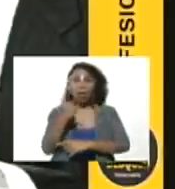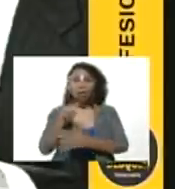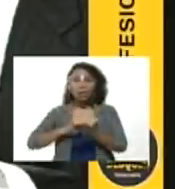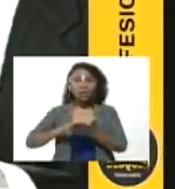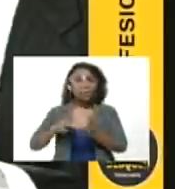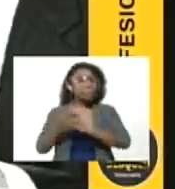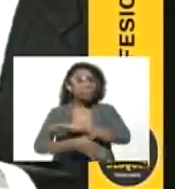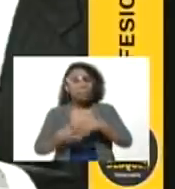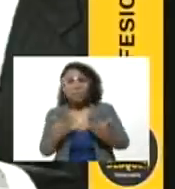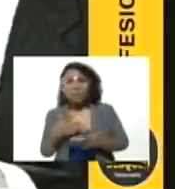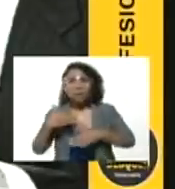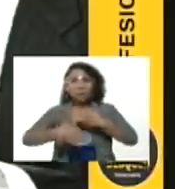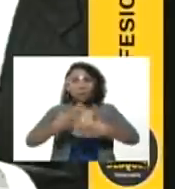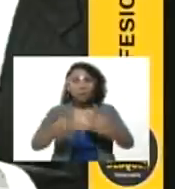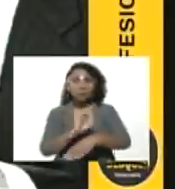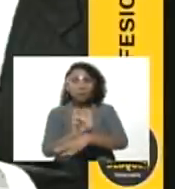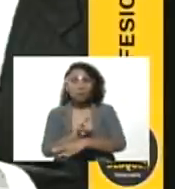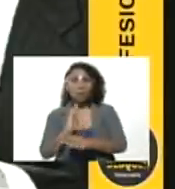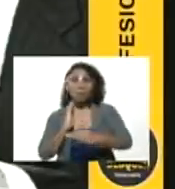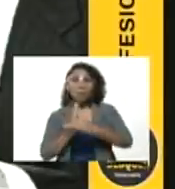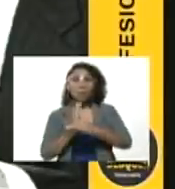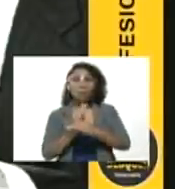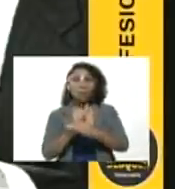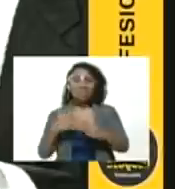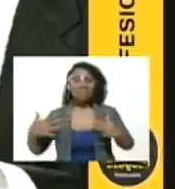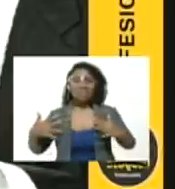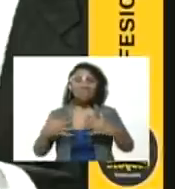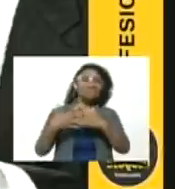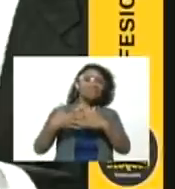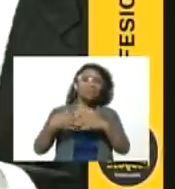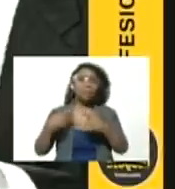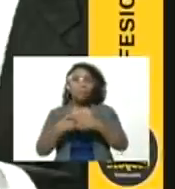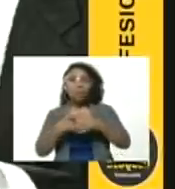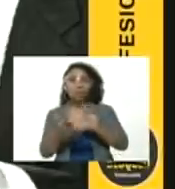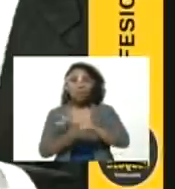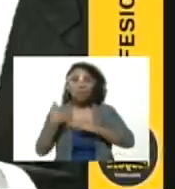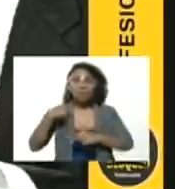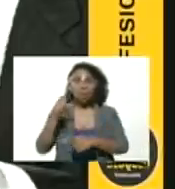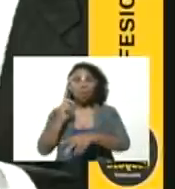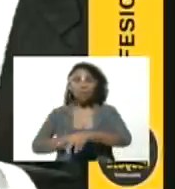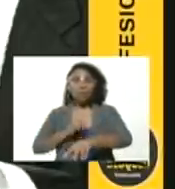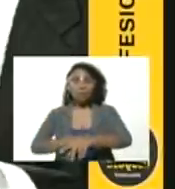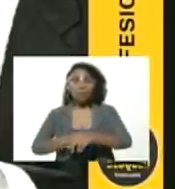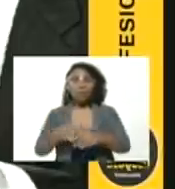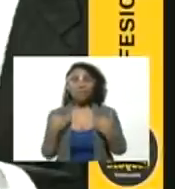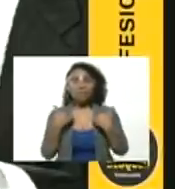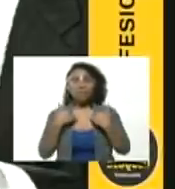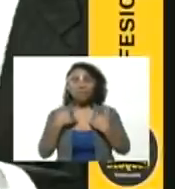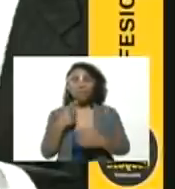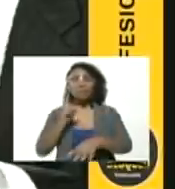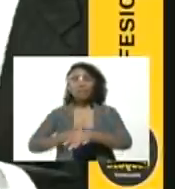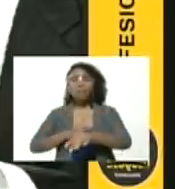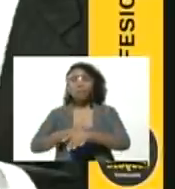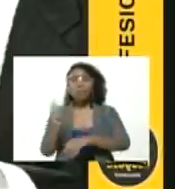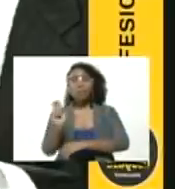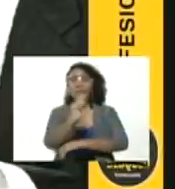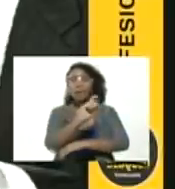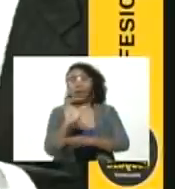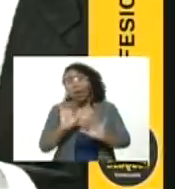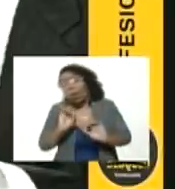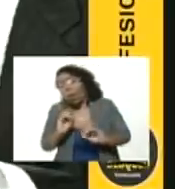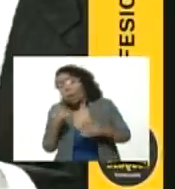sería acelerar el colapso, aunque produzca un periodo de sufrimiento mayor por un periodo de meses o quizás